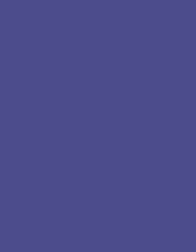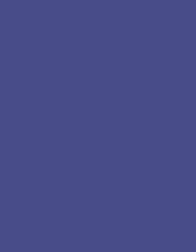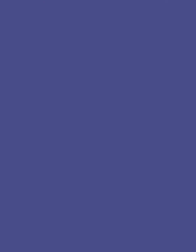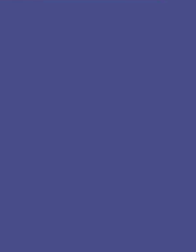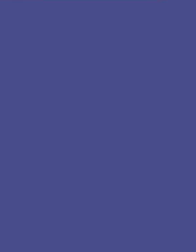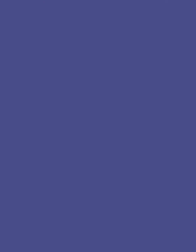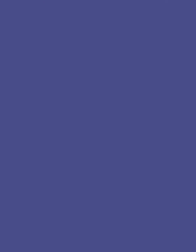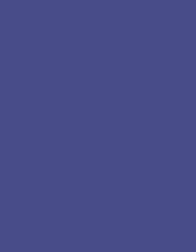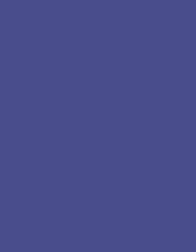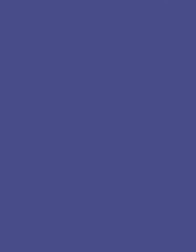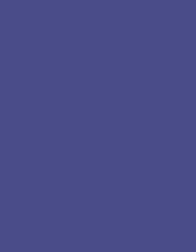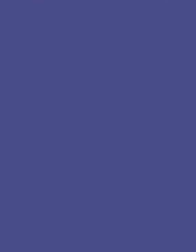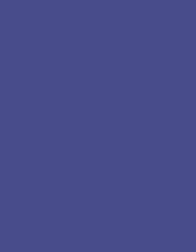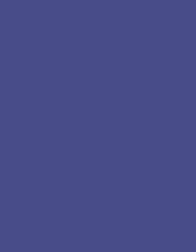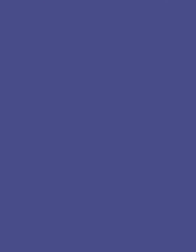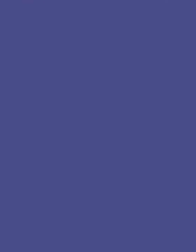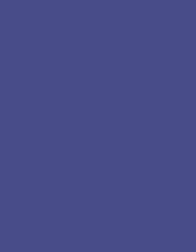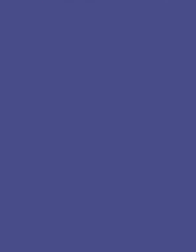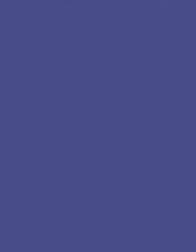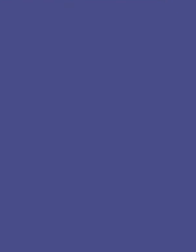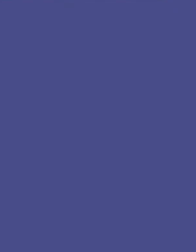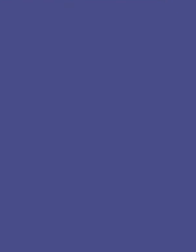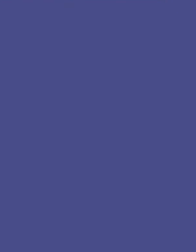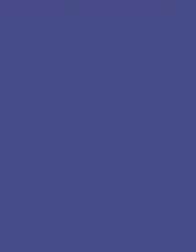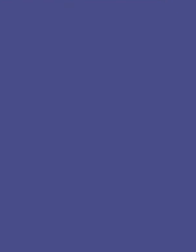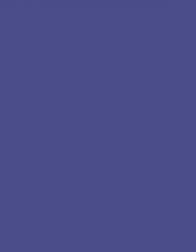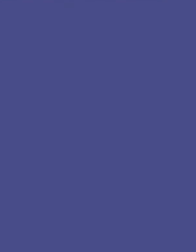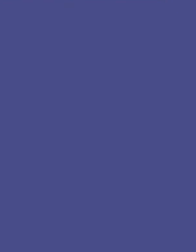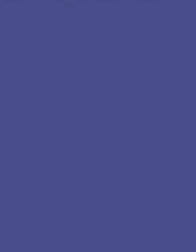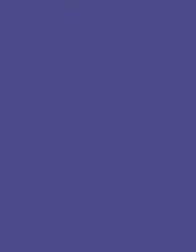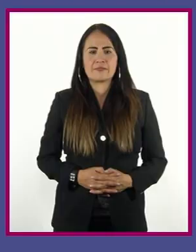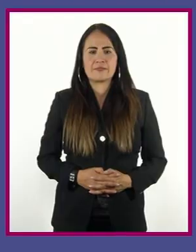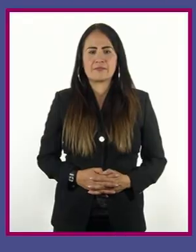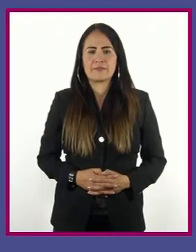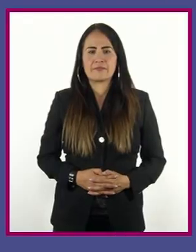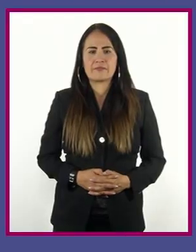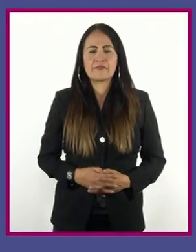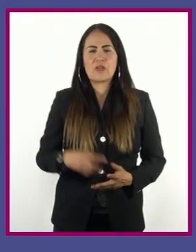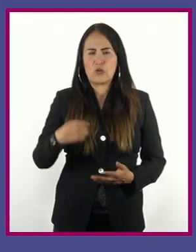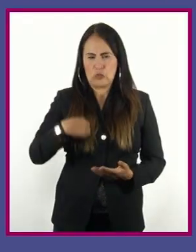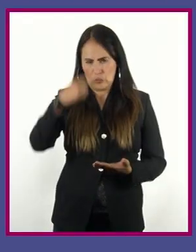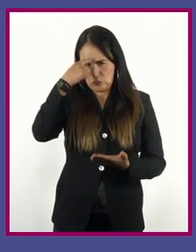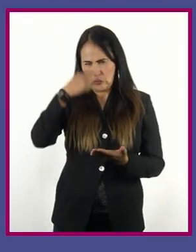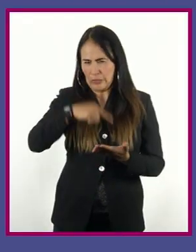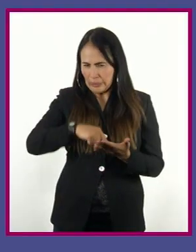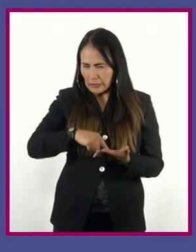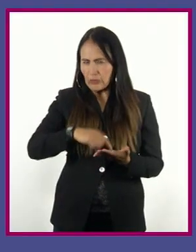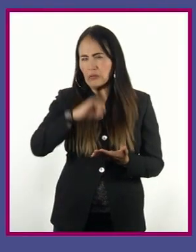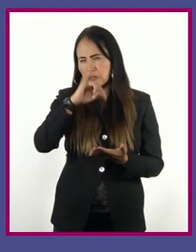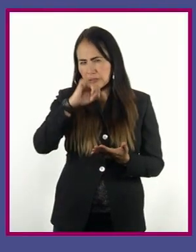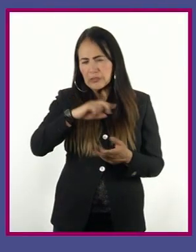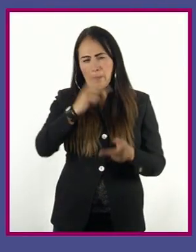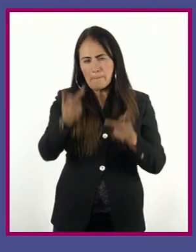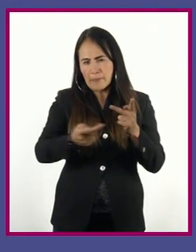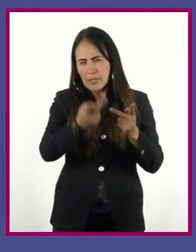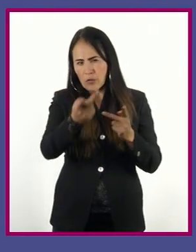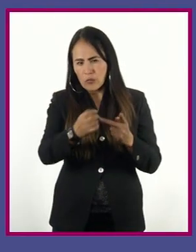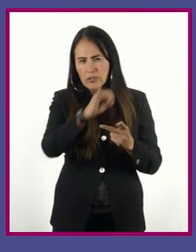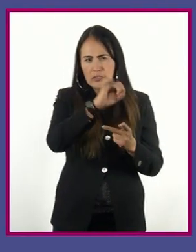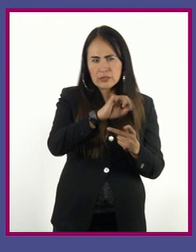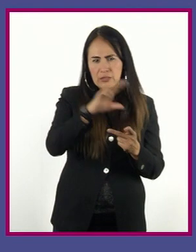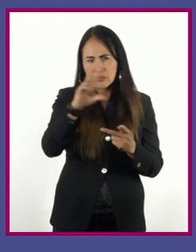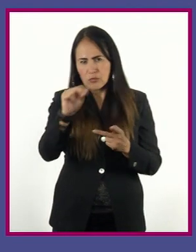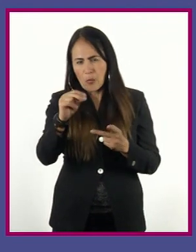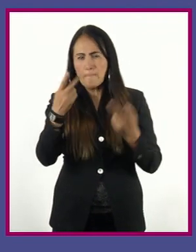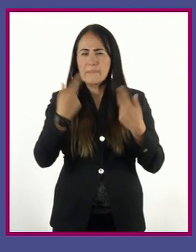y conocimientos para ocupar un cargo. Yo creo que aquí sí convendrían las preguntas cerradas, puesto que el